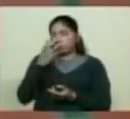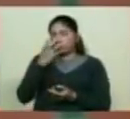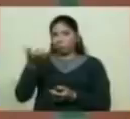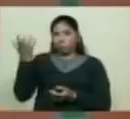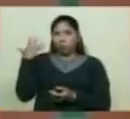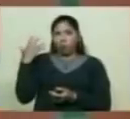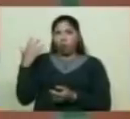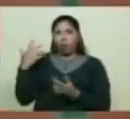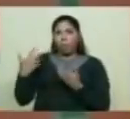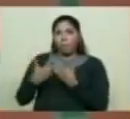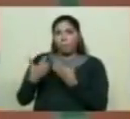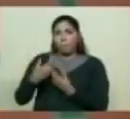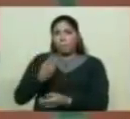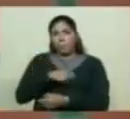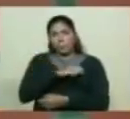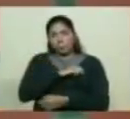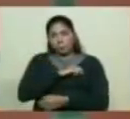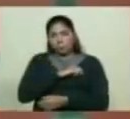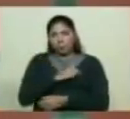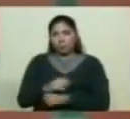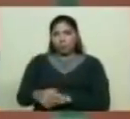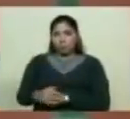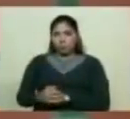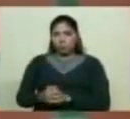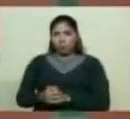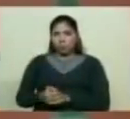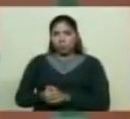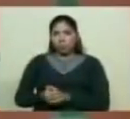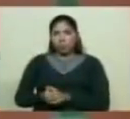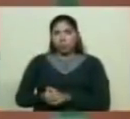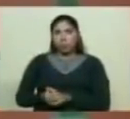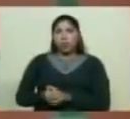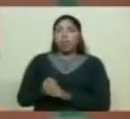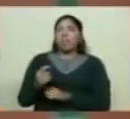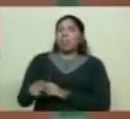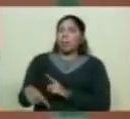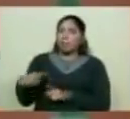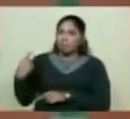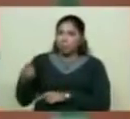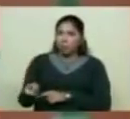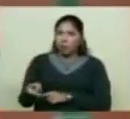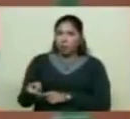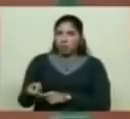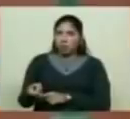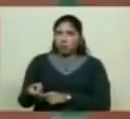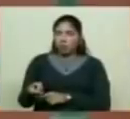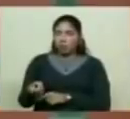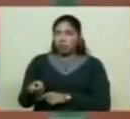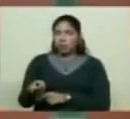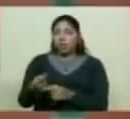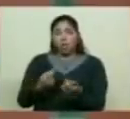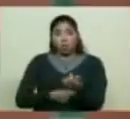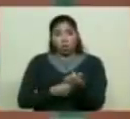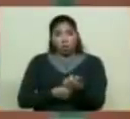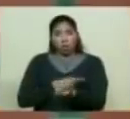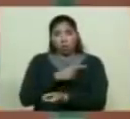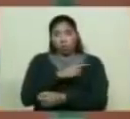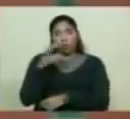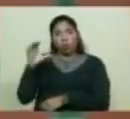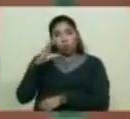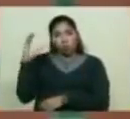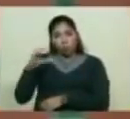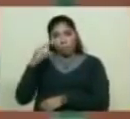morillo y después allá en nuestra hermana república de colombia la batalla